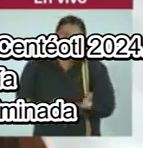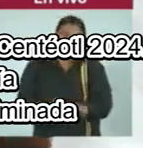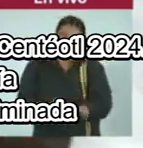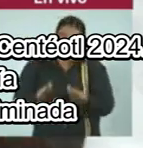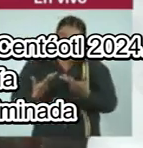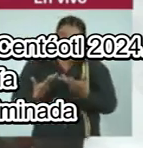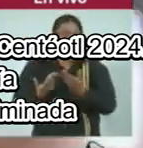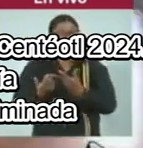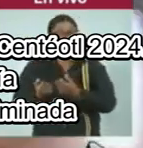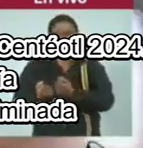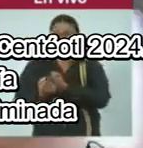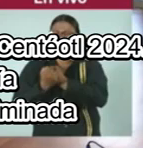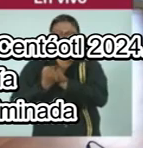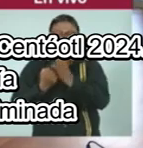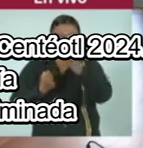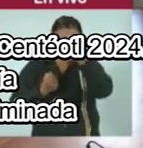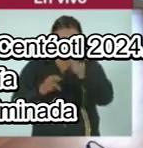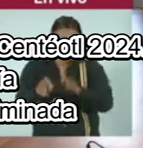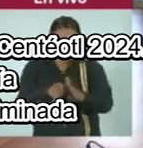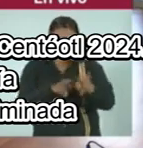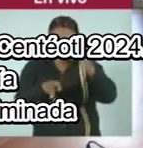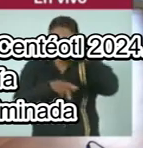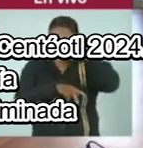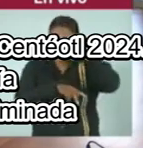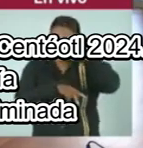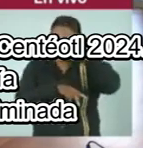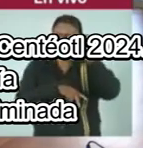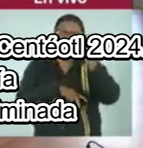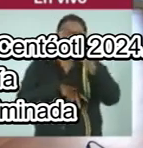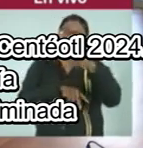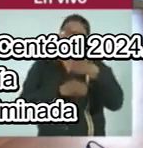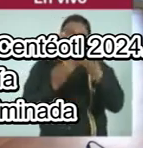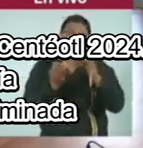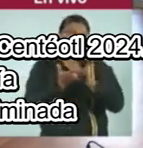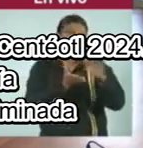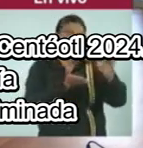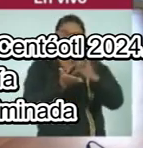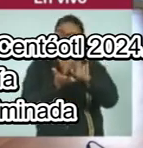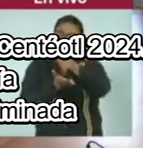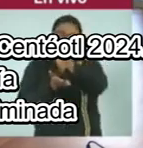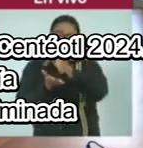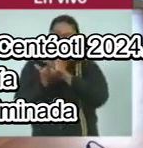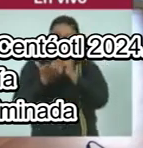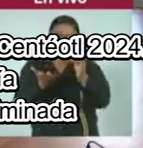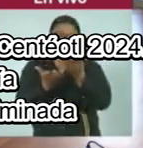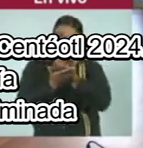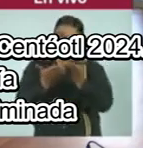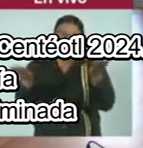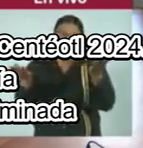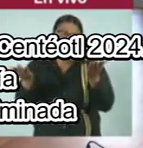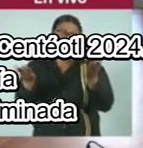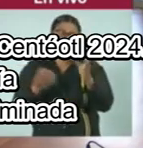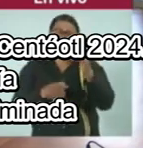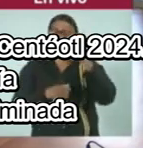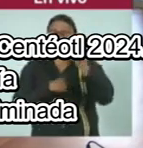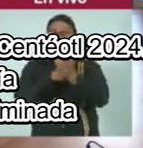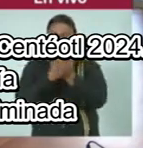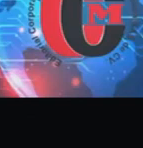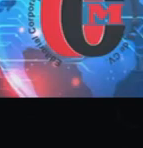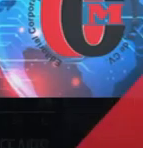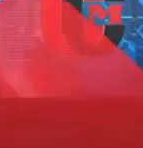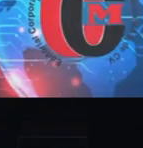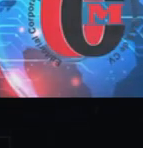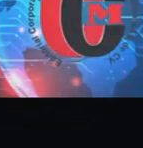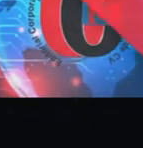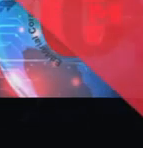que para los pueblos originales Eh pues mi agradecimiento y y a ustedes también como medio gracias